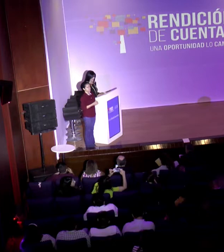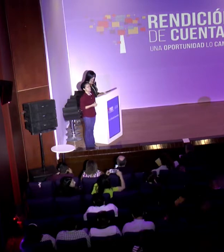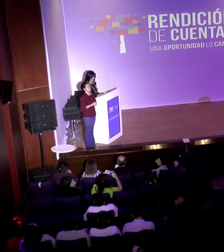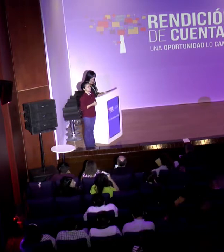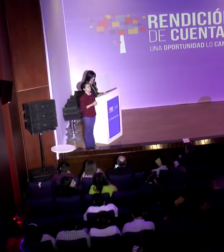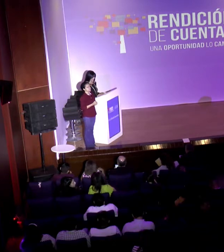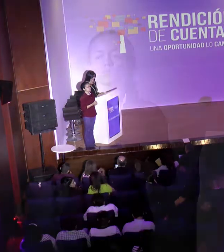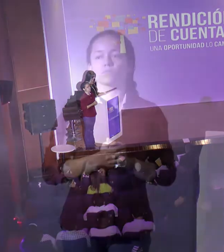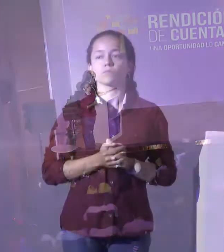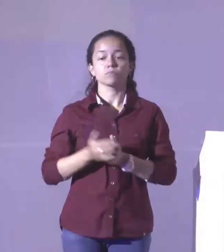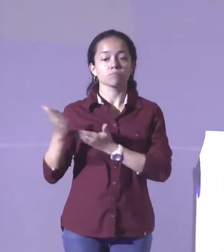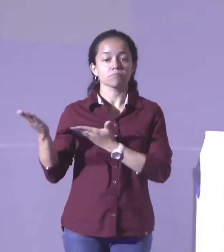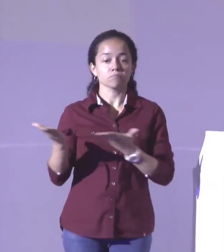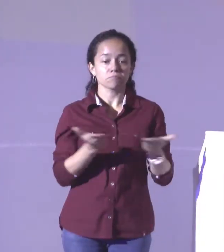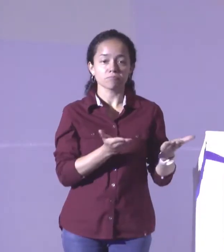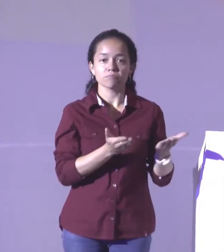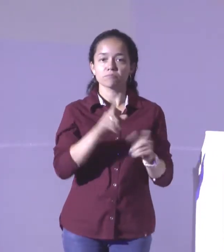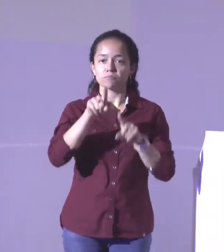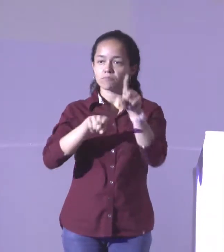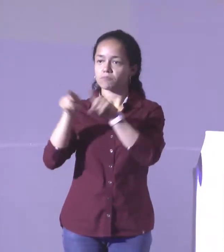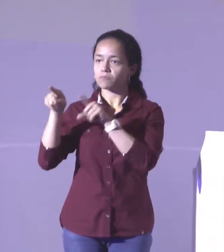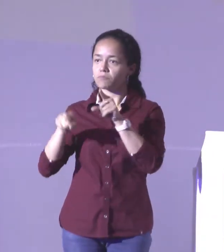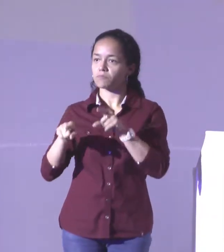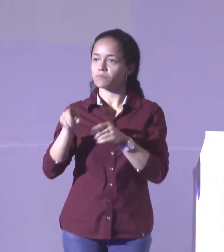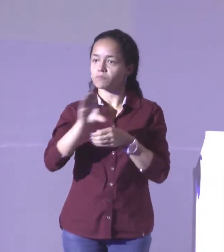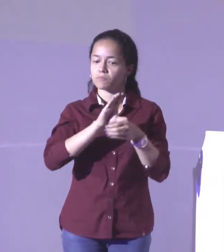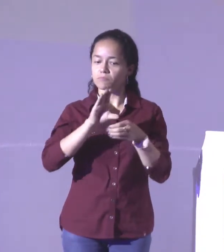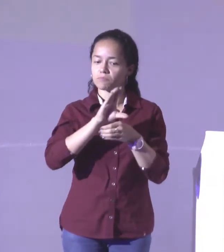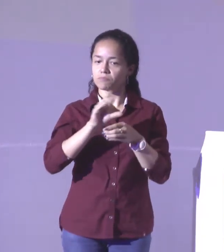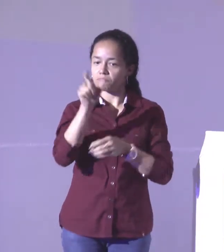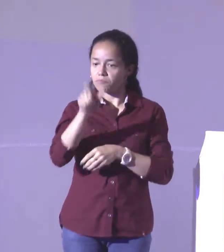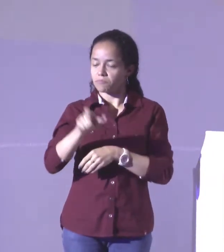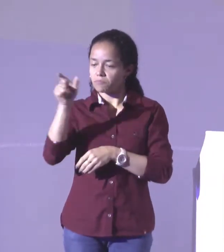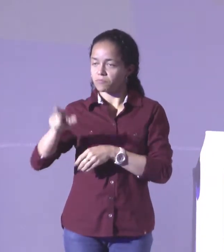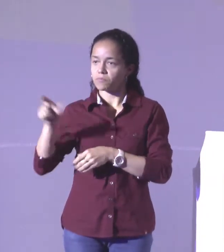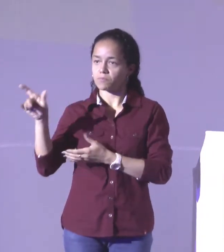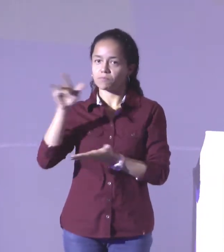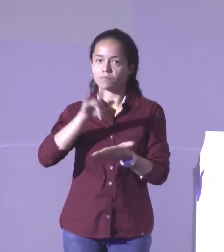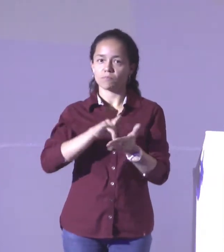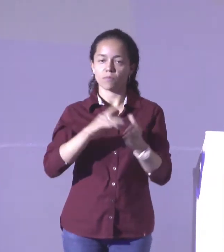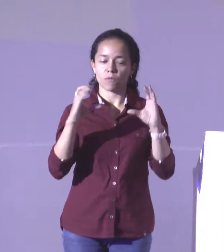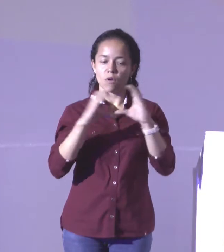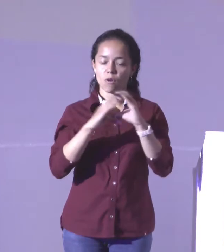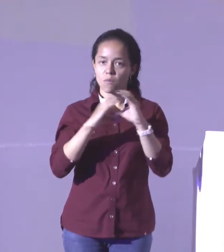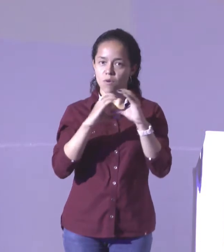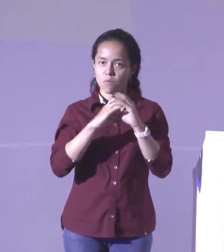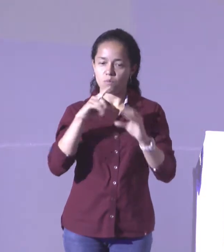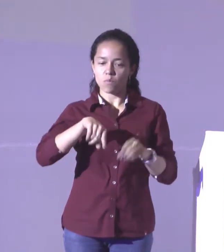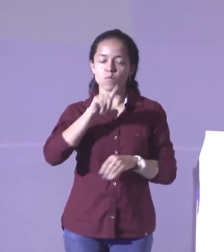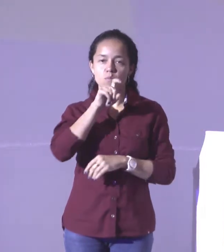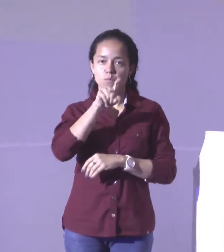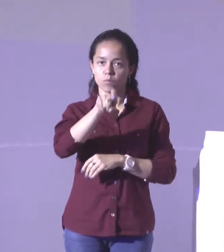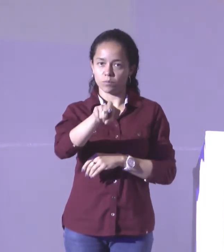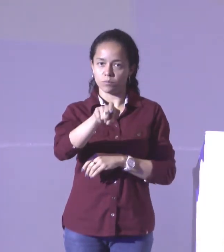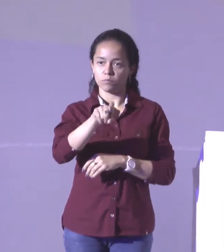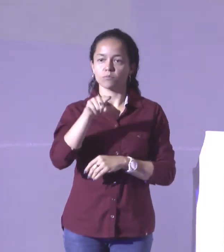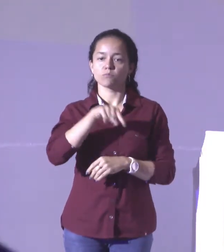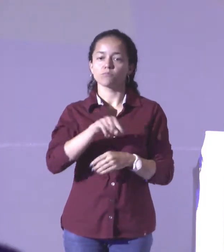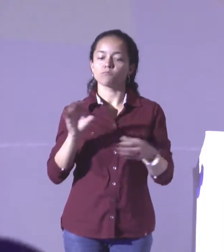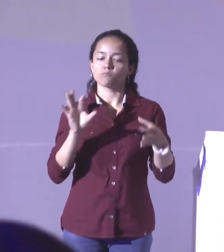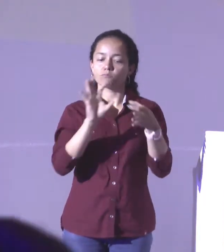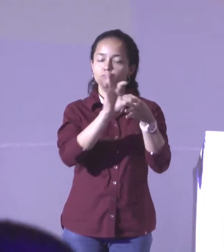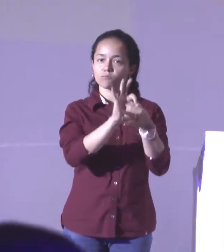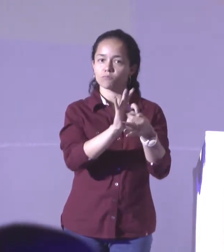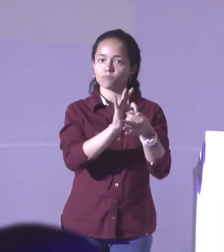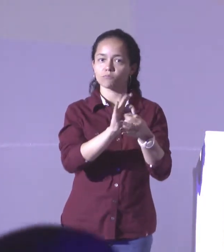Damos la bienvenida a los ciudadanos que nos acompañan hoy en el auditorio de la Cámara de Comercio de Bucaramanga, que es una organización aliada para los